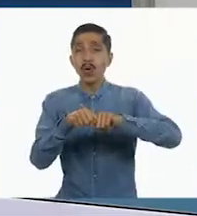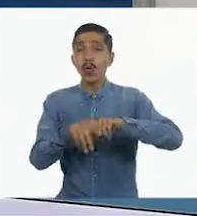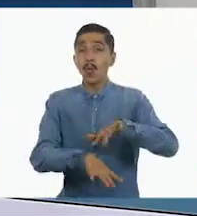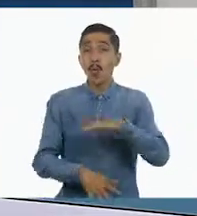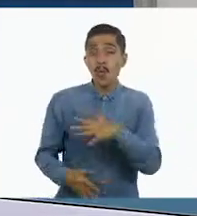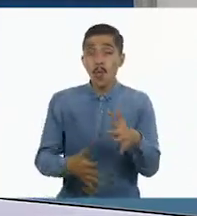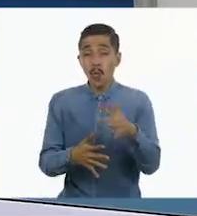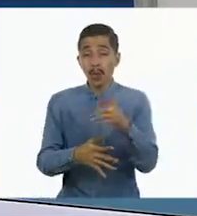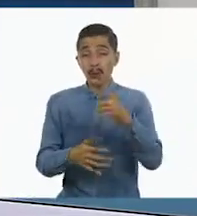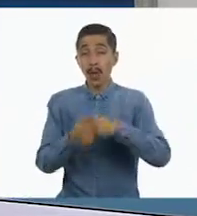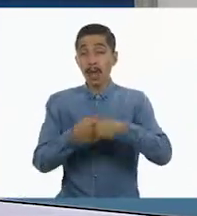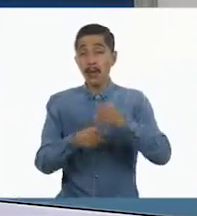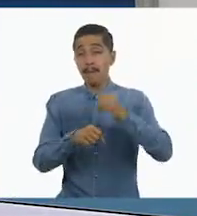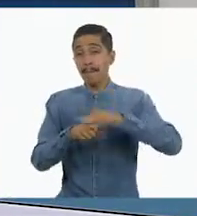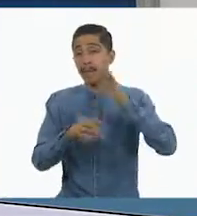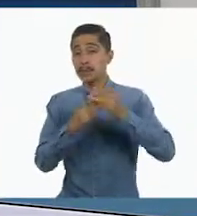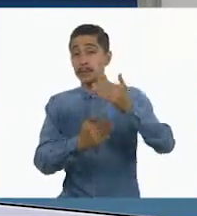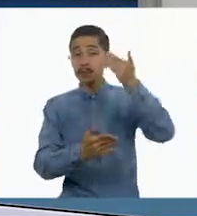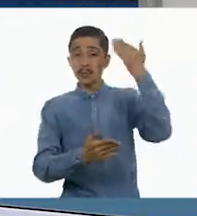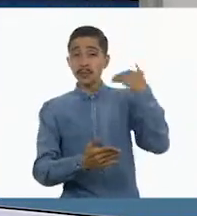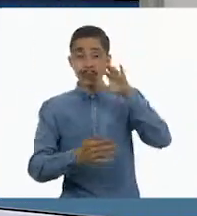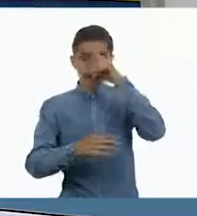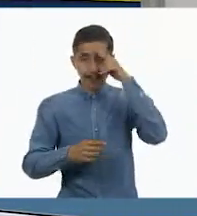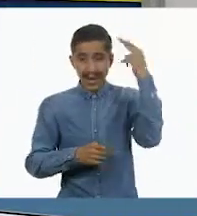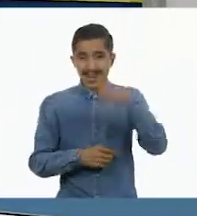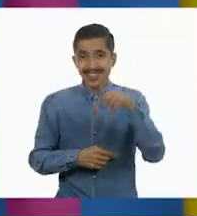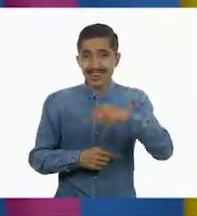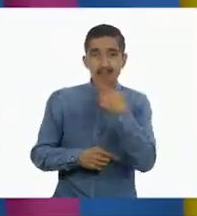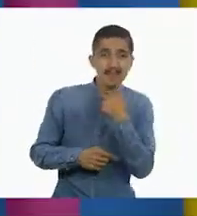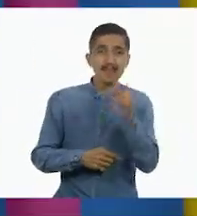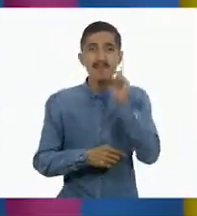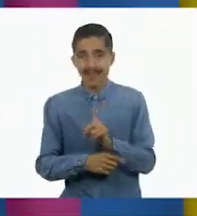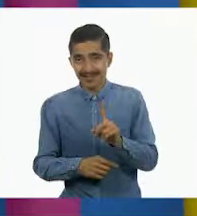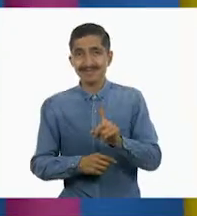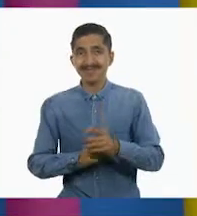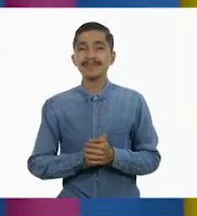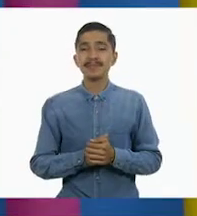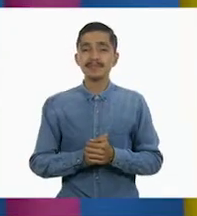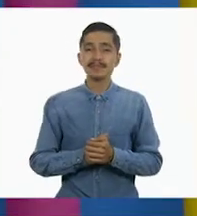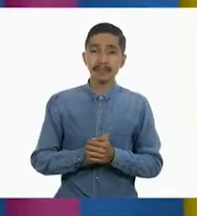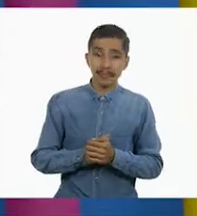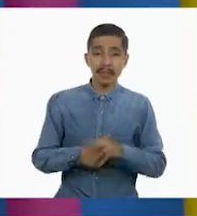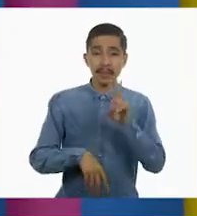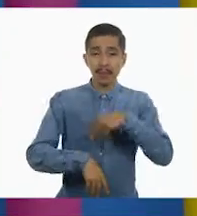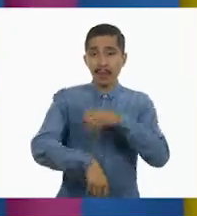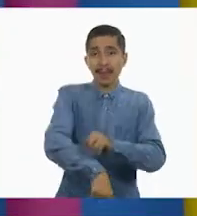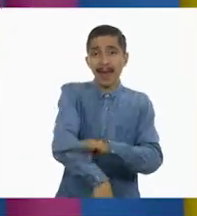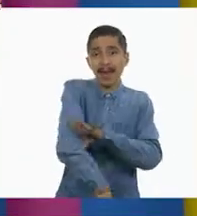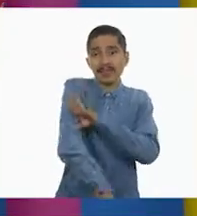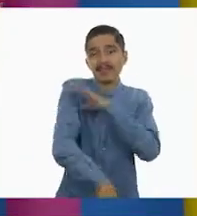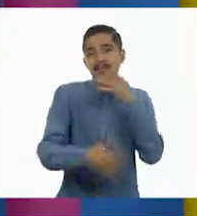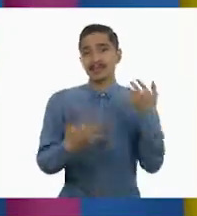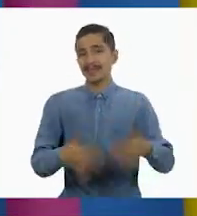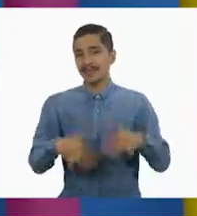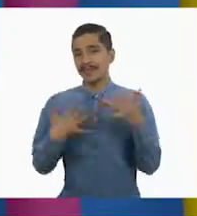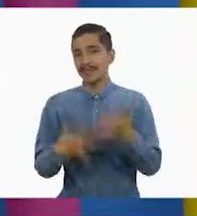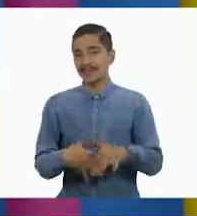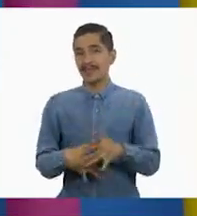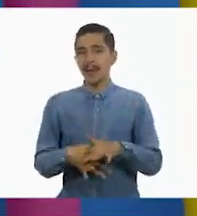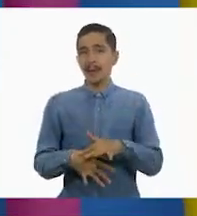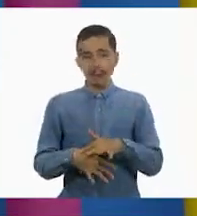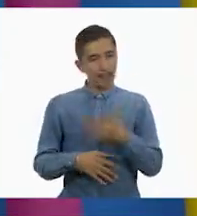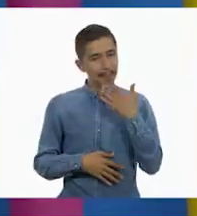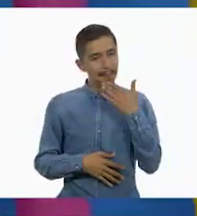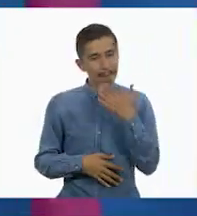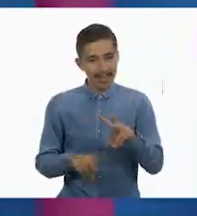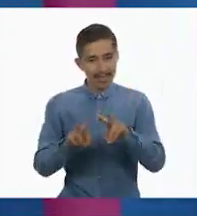siglo en la vida de las mexicanas y los mexicanos. ¡Qué emoción! Me parece perfecto el contenido